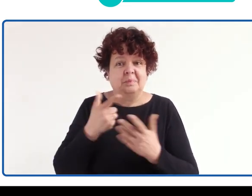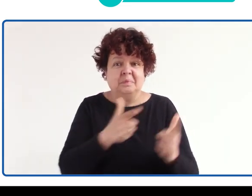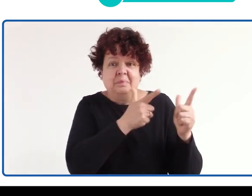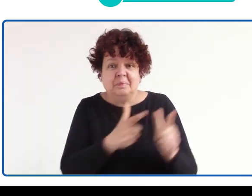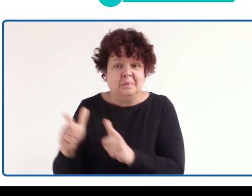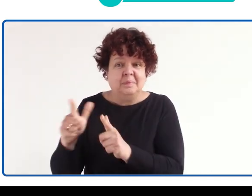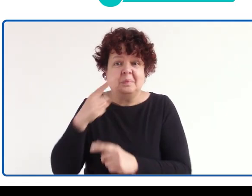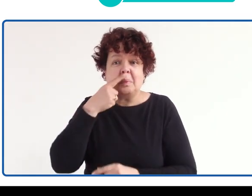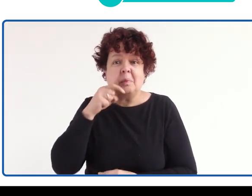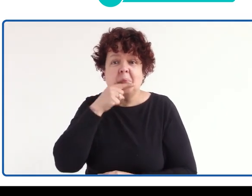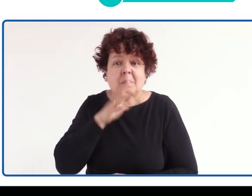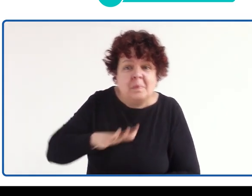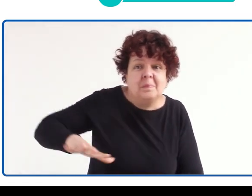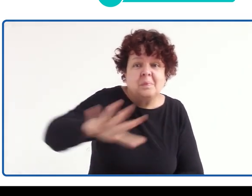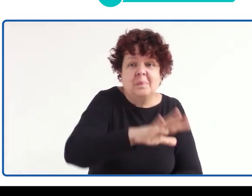¿Están listas y listos?